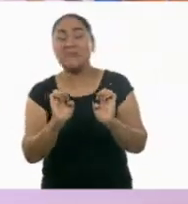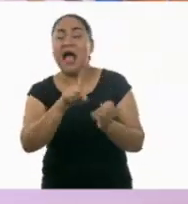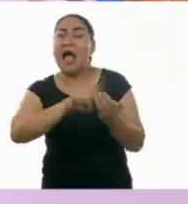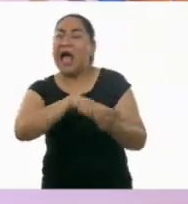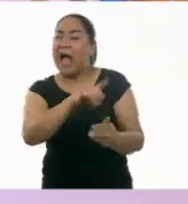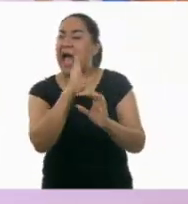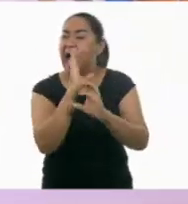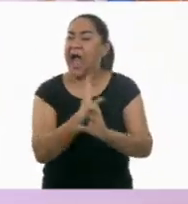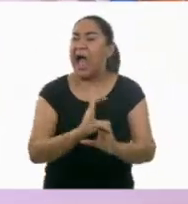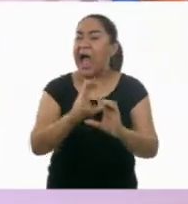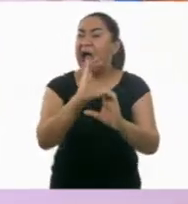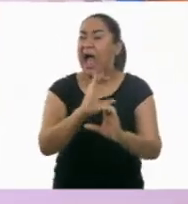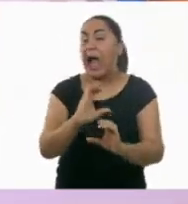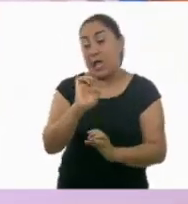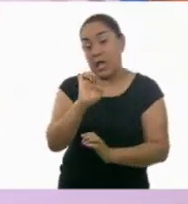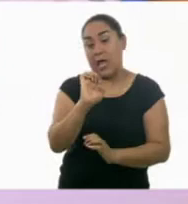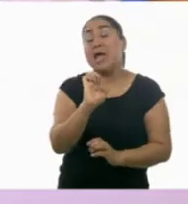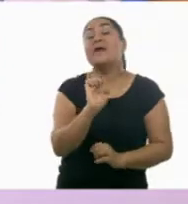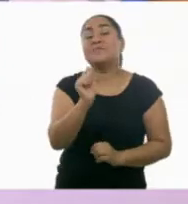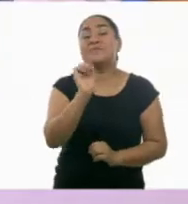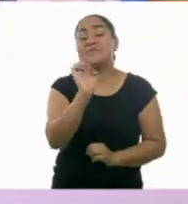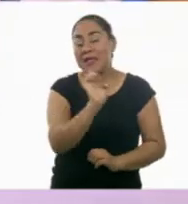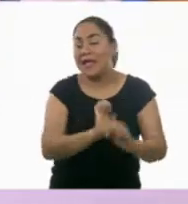Cantaba con